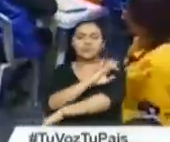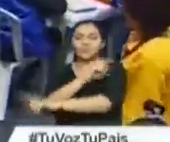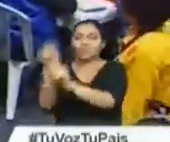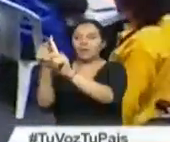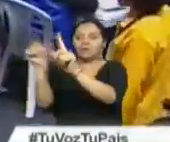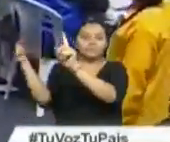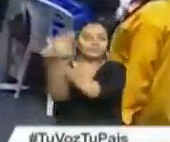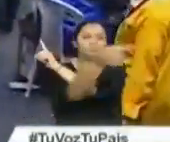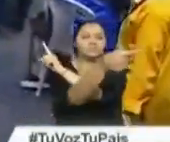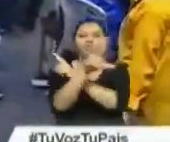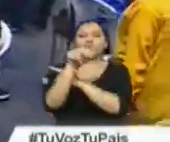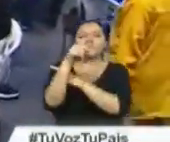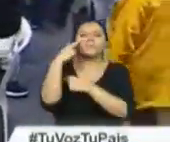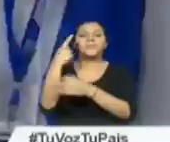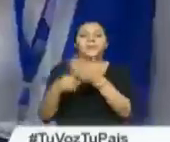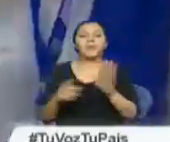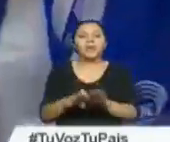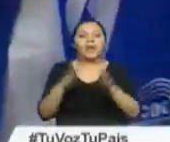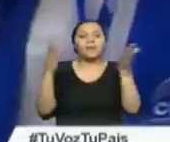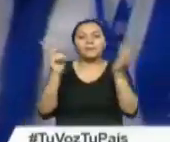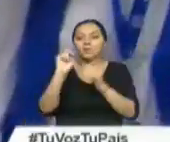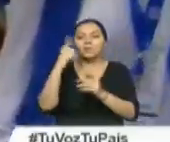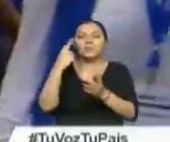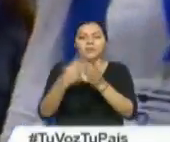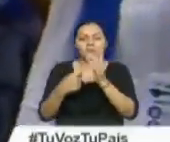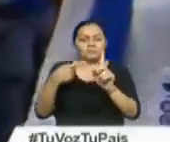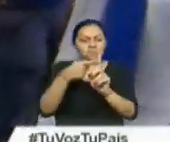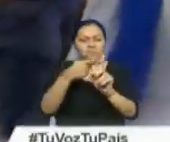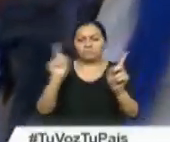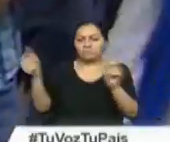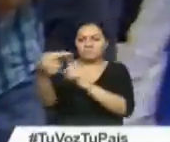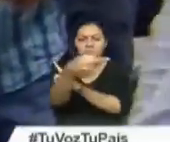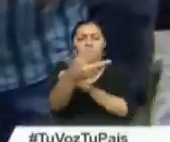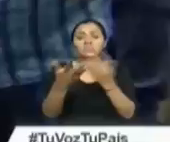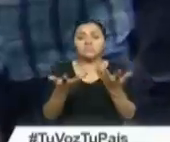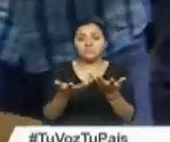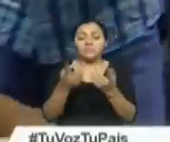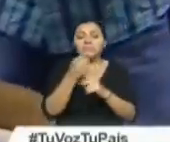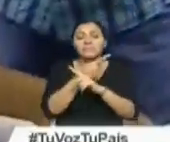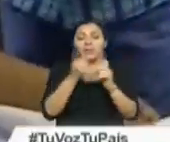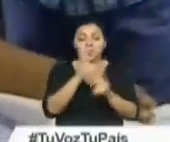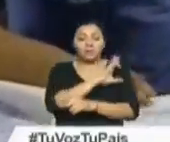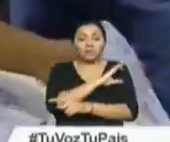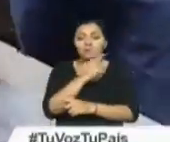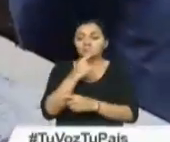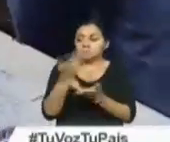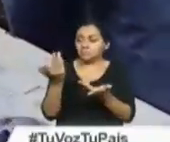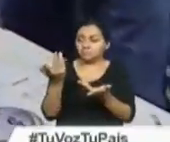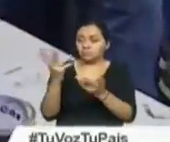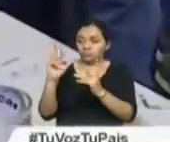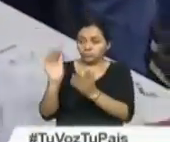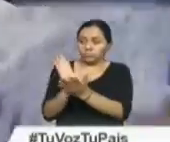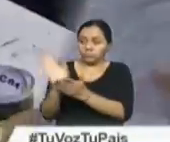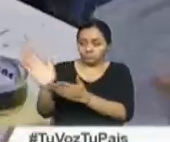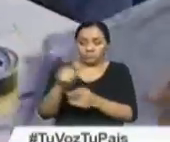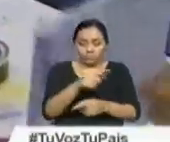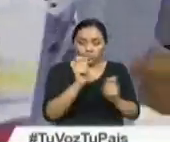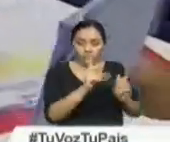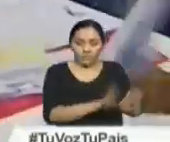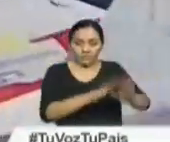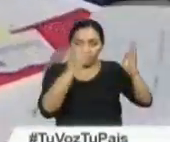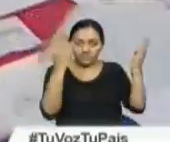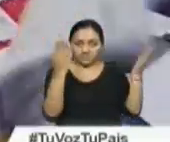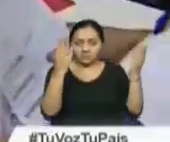Electoral para que no se efectúe el recuento de las 3.865 actas, sino de la totalidad de las 41.000